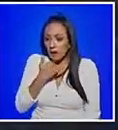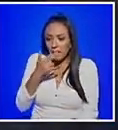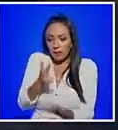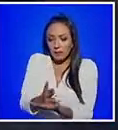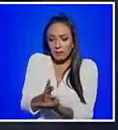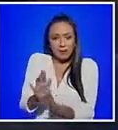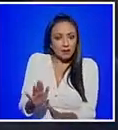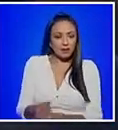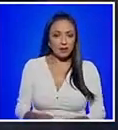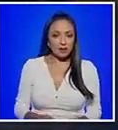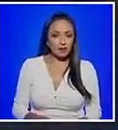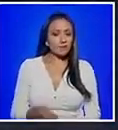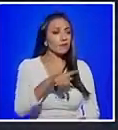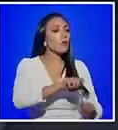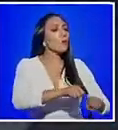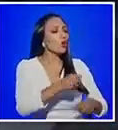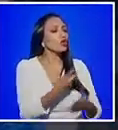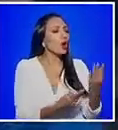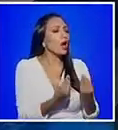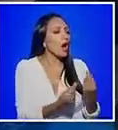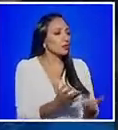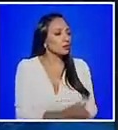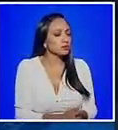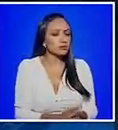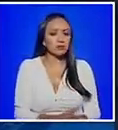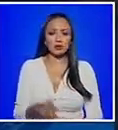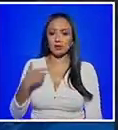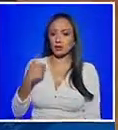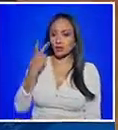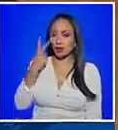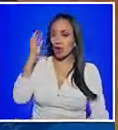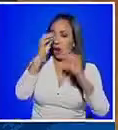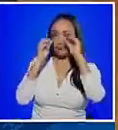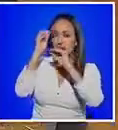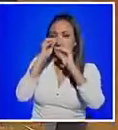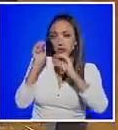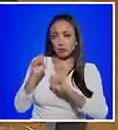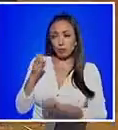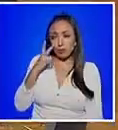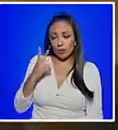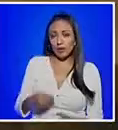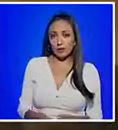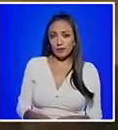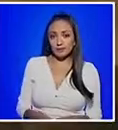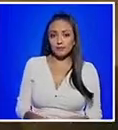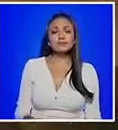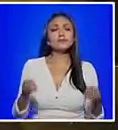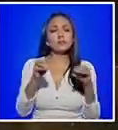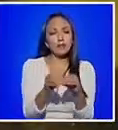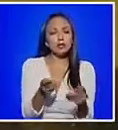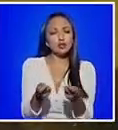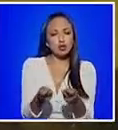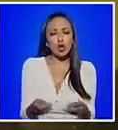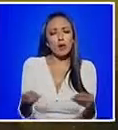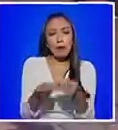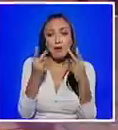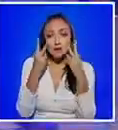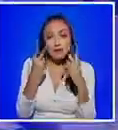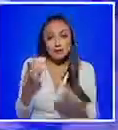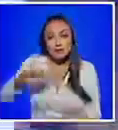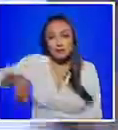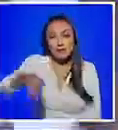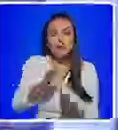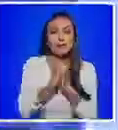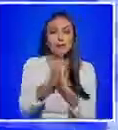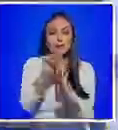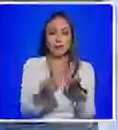¿Qué creen que están haciendo los motociclistas en la esquina? Pueden estar observando. Más vigilancia, más controles, es lo que piden los vecinos de